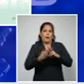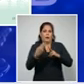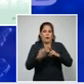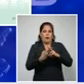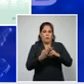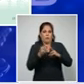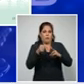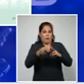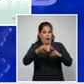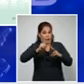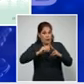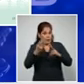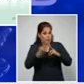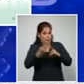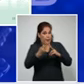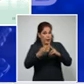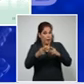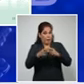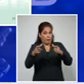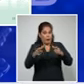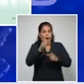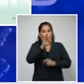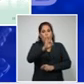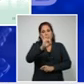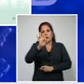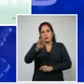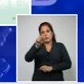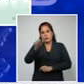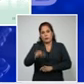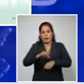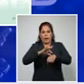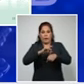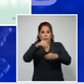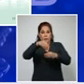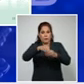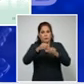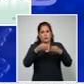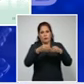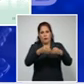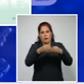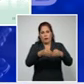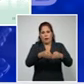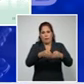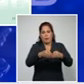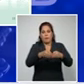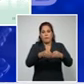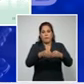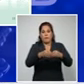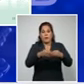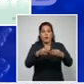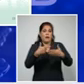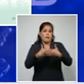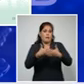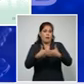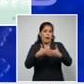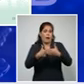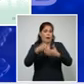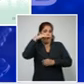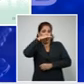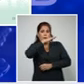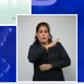de ayer aportó 88 casos autóctonos. Guise y Yara con 8 cada uno, Iguaní